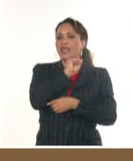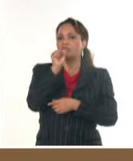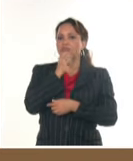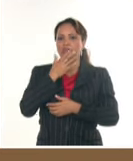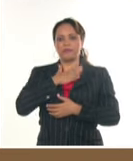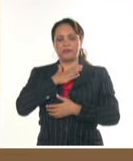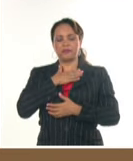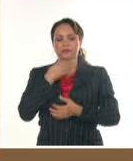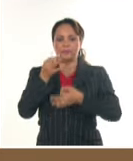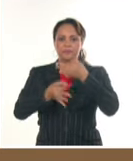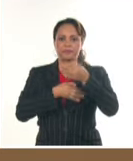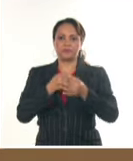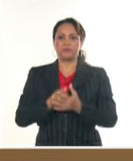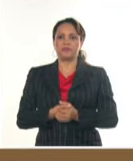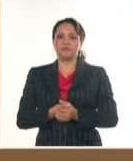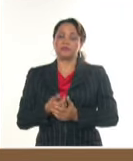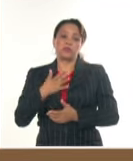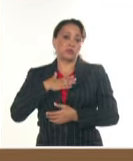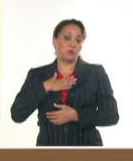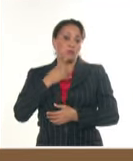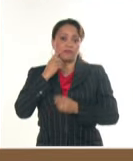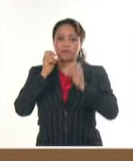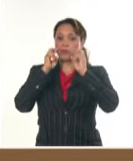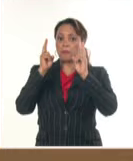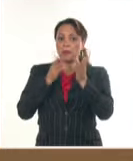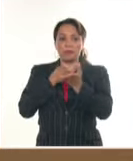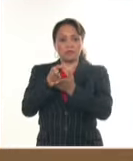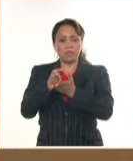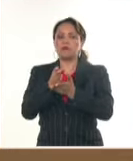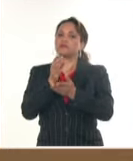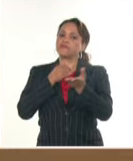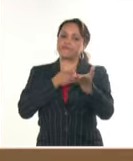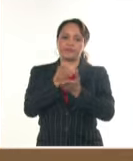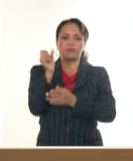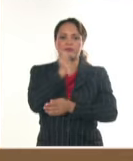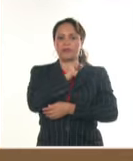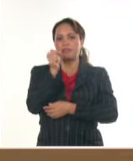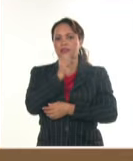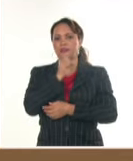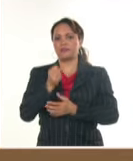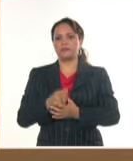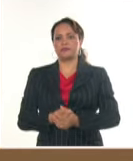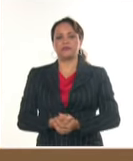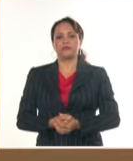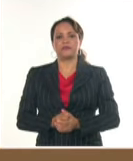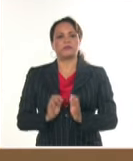que mientras que tenga vida, poco a poco voy a seguir haciendo temas